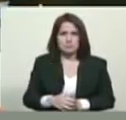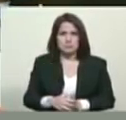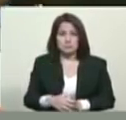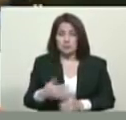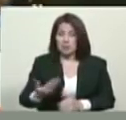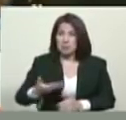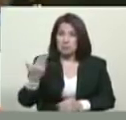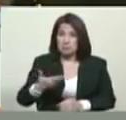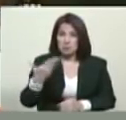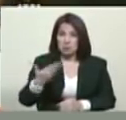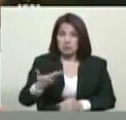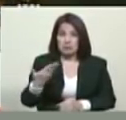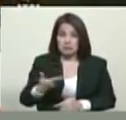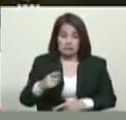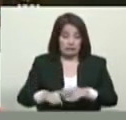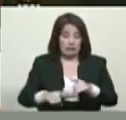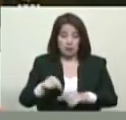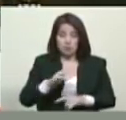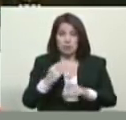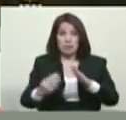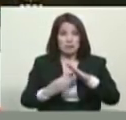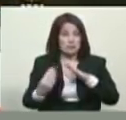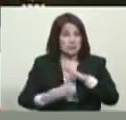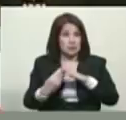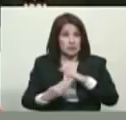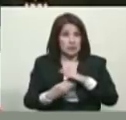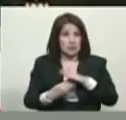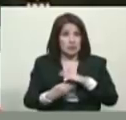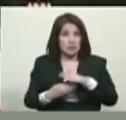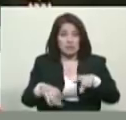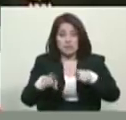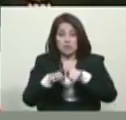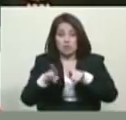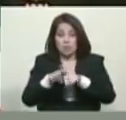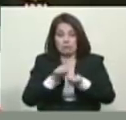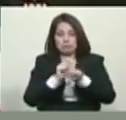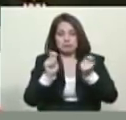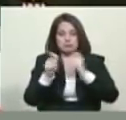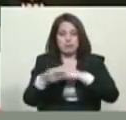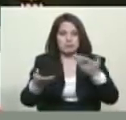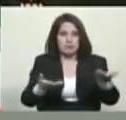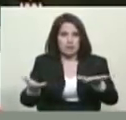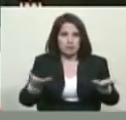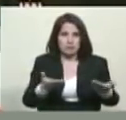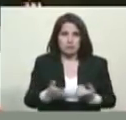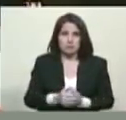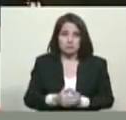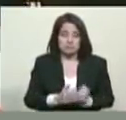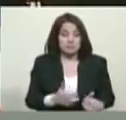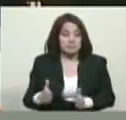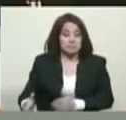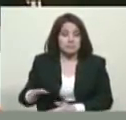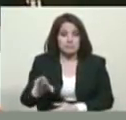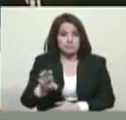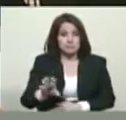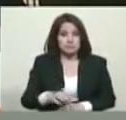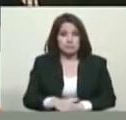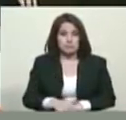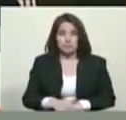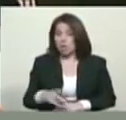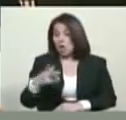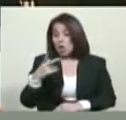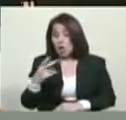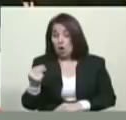que los servicios básicos sean un servicio bajo la administración del Estado y no un negocio